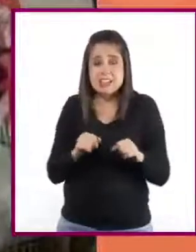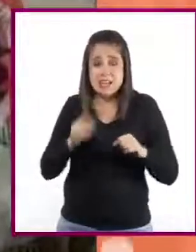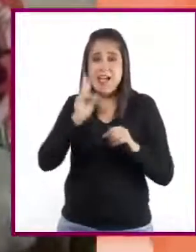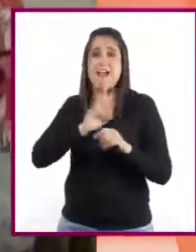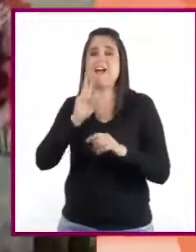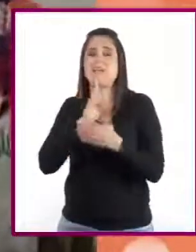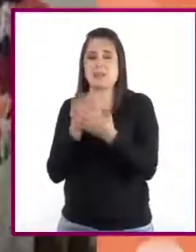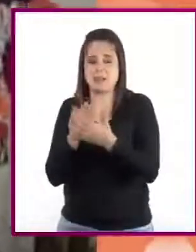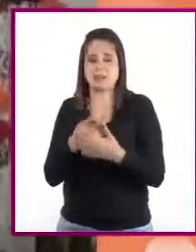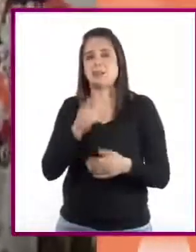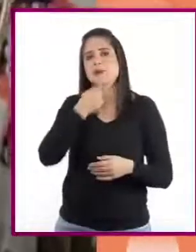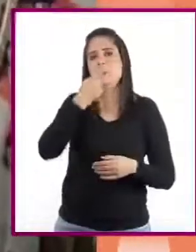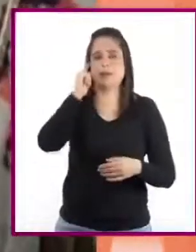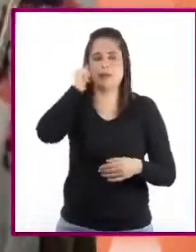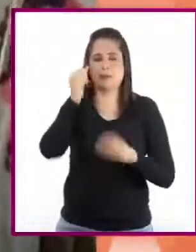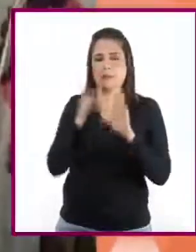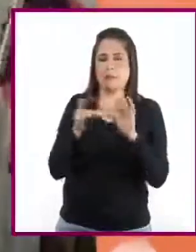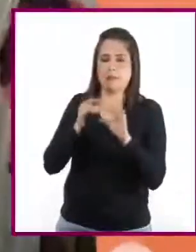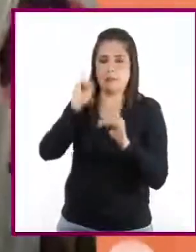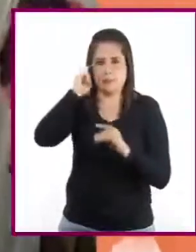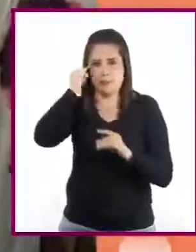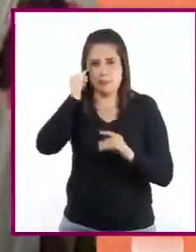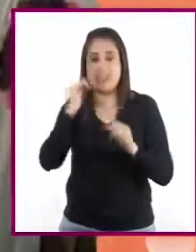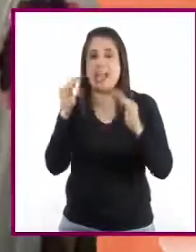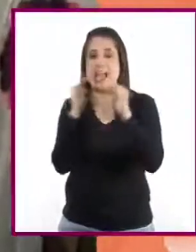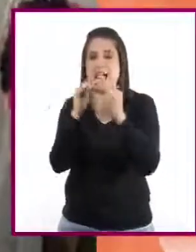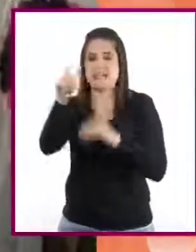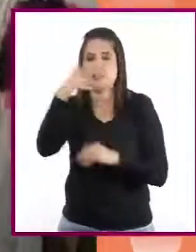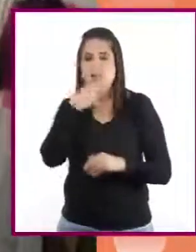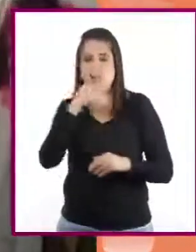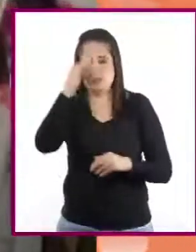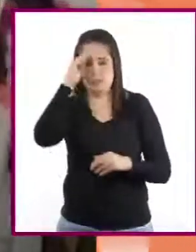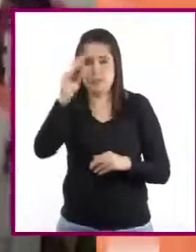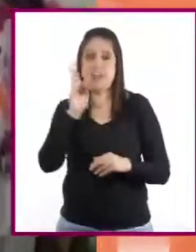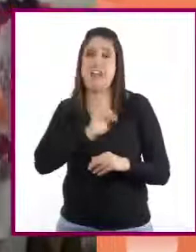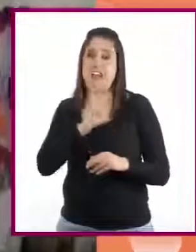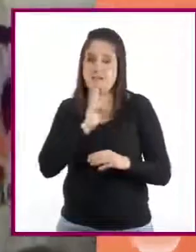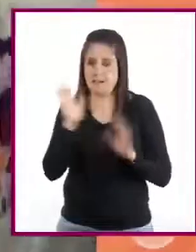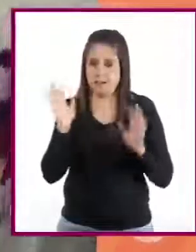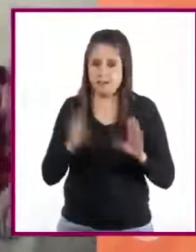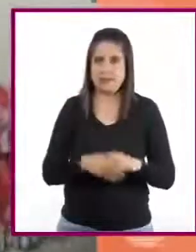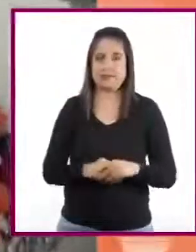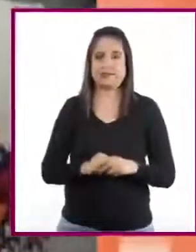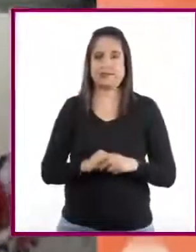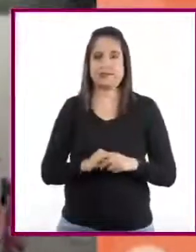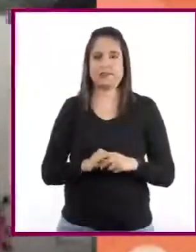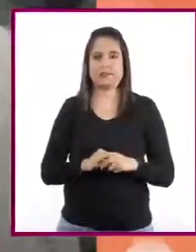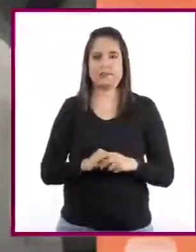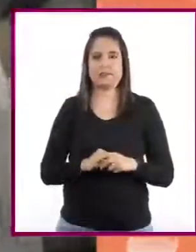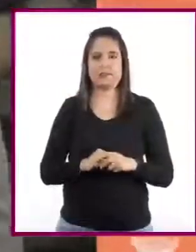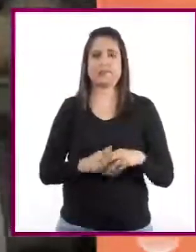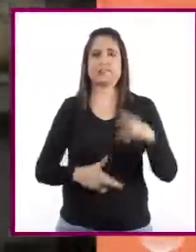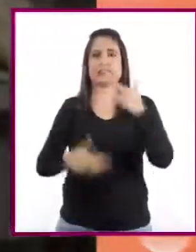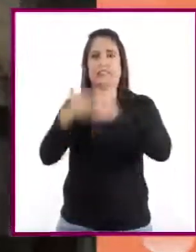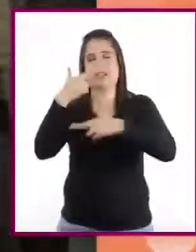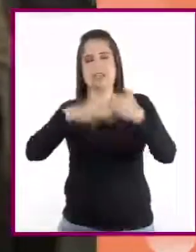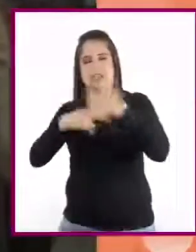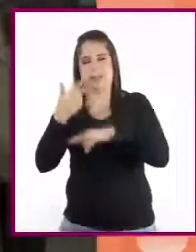chindina? ¿Cuánto y dice se calma? Están en casa del señor. No, si se acuerda. Volvemos,